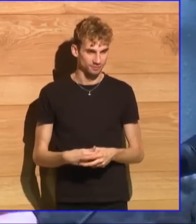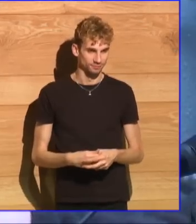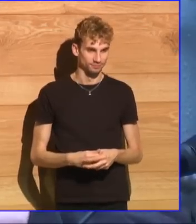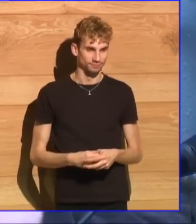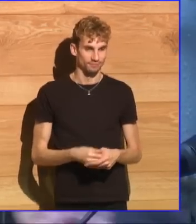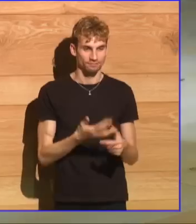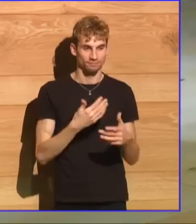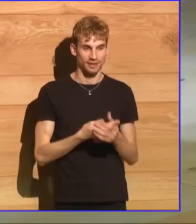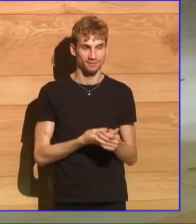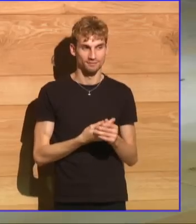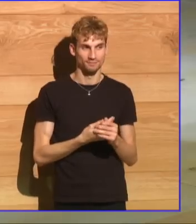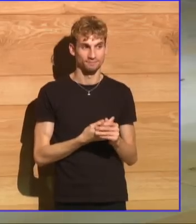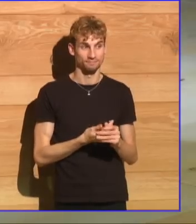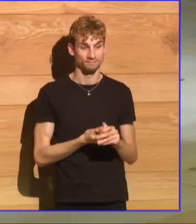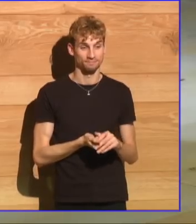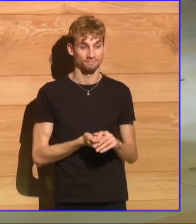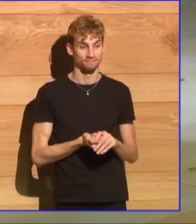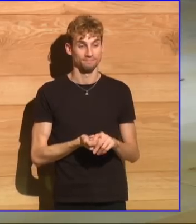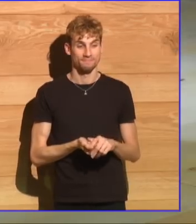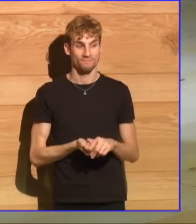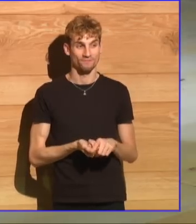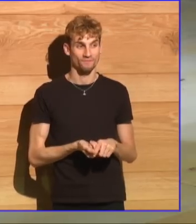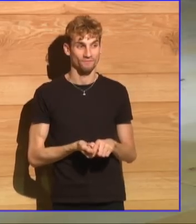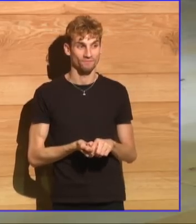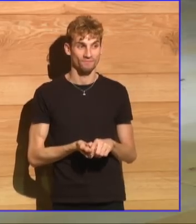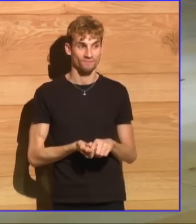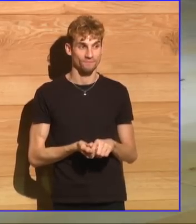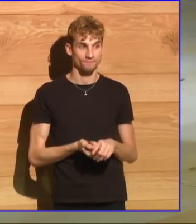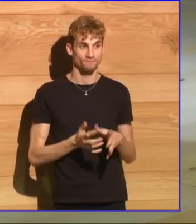La penúltima. Y